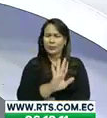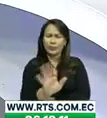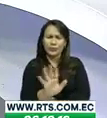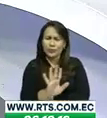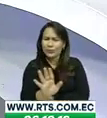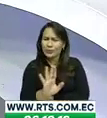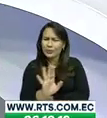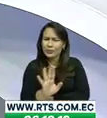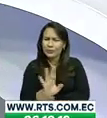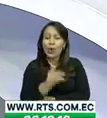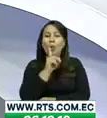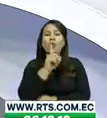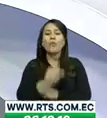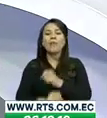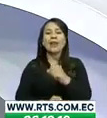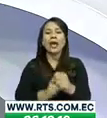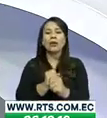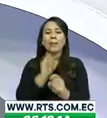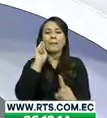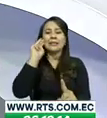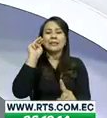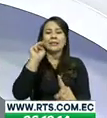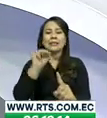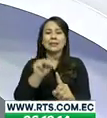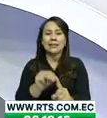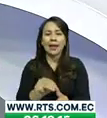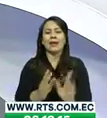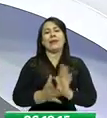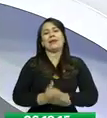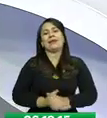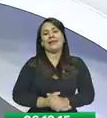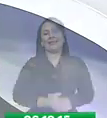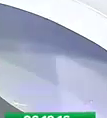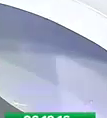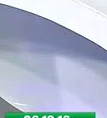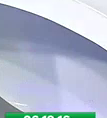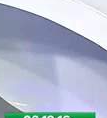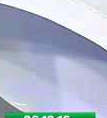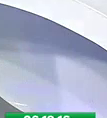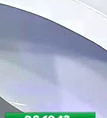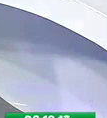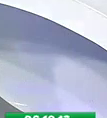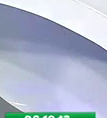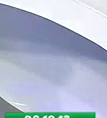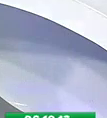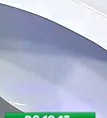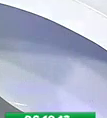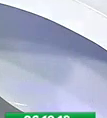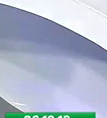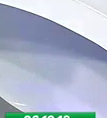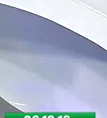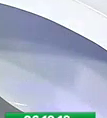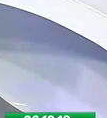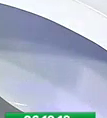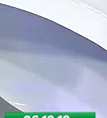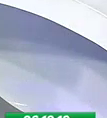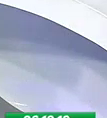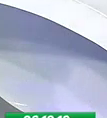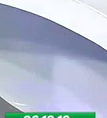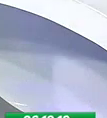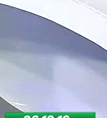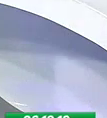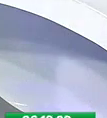no. Usted solamente piensa en el baile. Ah, ya, lo que vienen son los saluditos de cumpleaños. Ah, los saludos de cumpleaños han sido muy